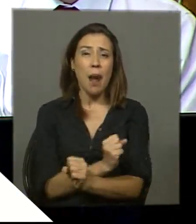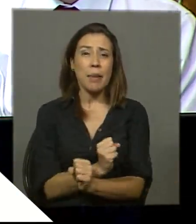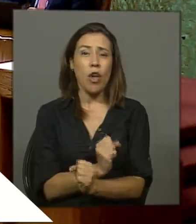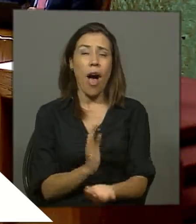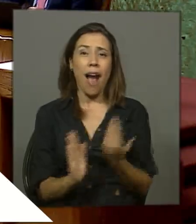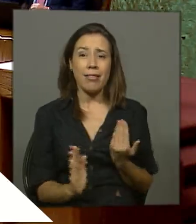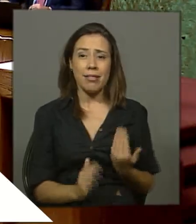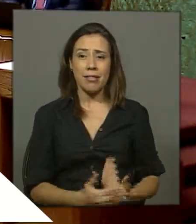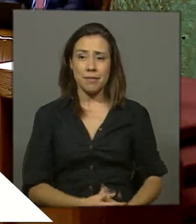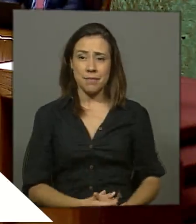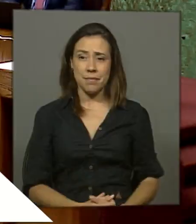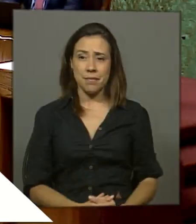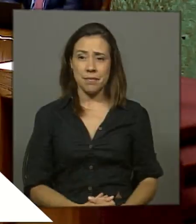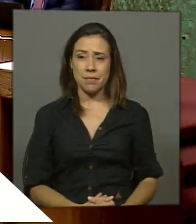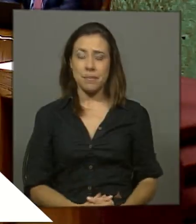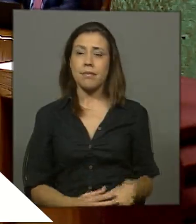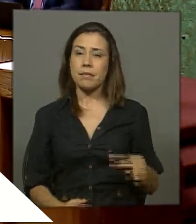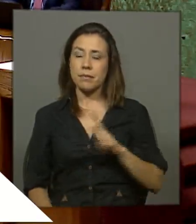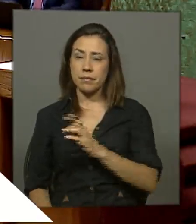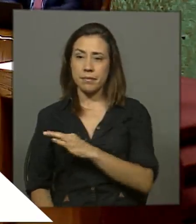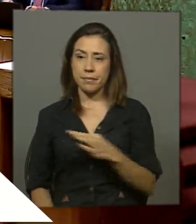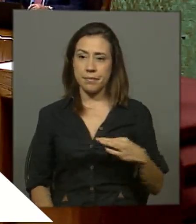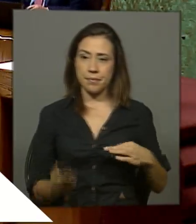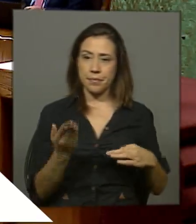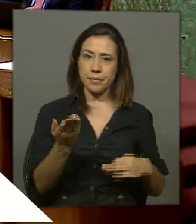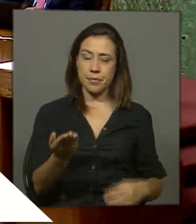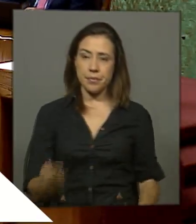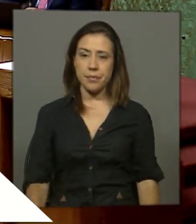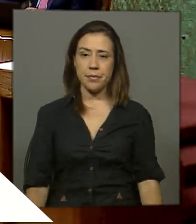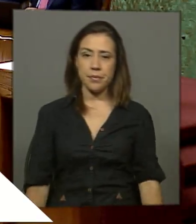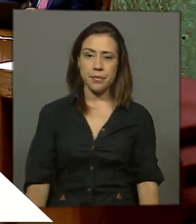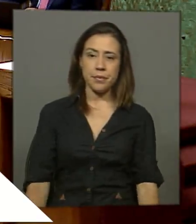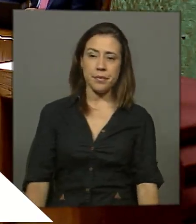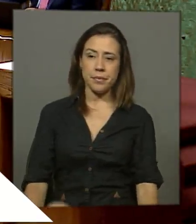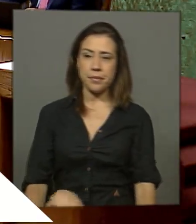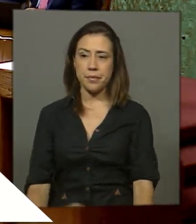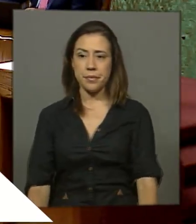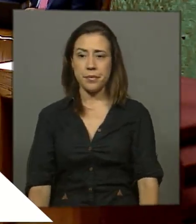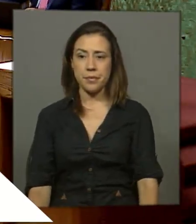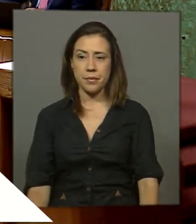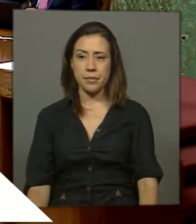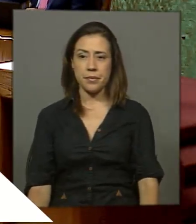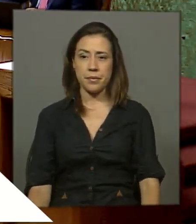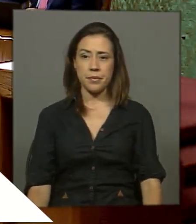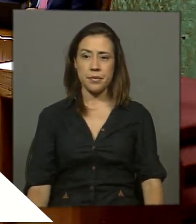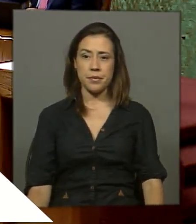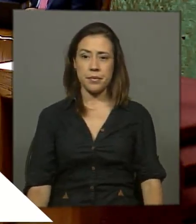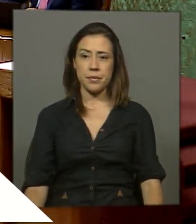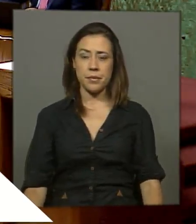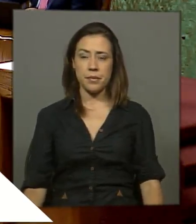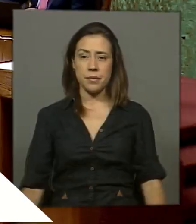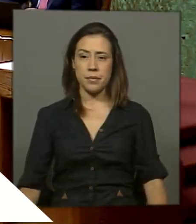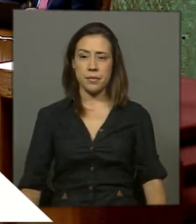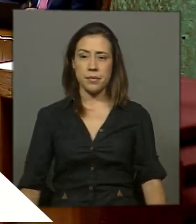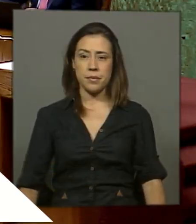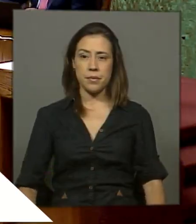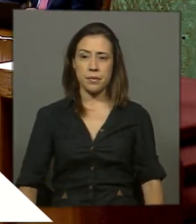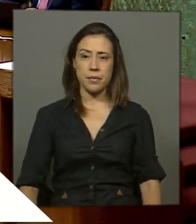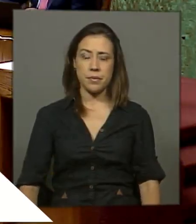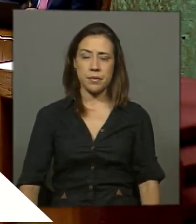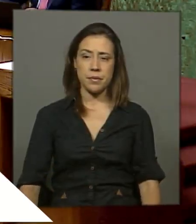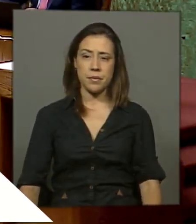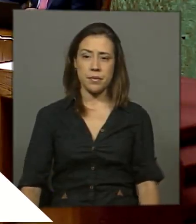Muchas gracias señor ministro eh señor ministro ahí